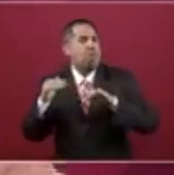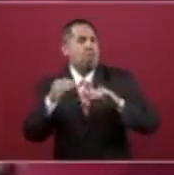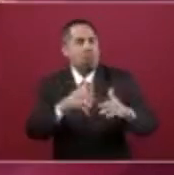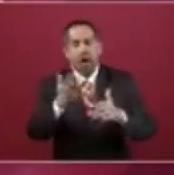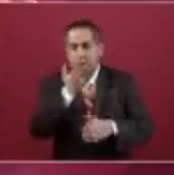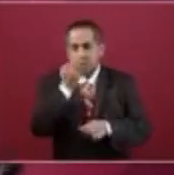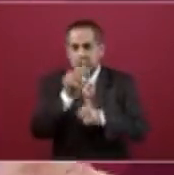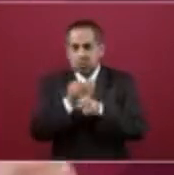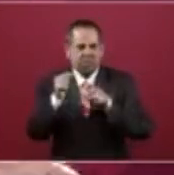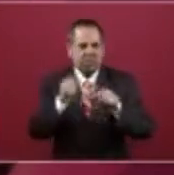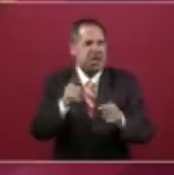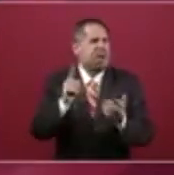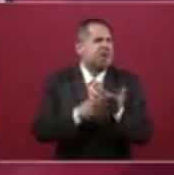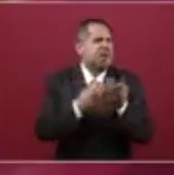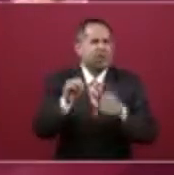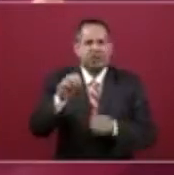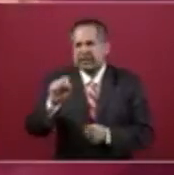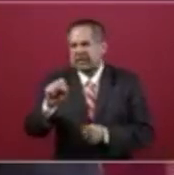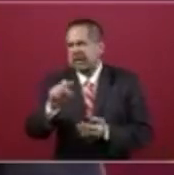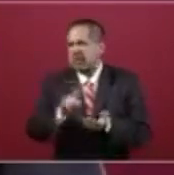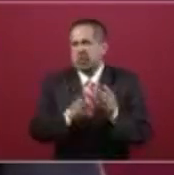los años 60, los años 70,